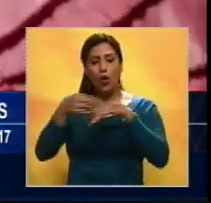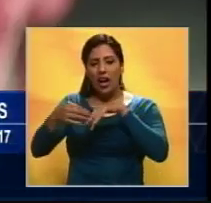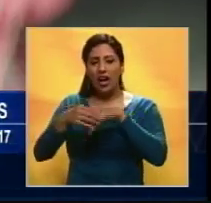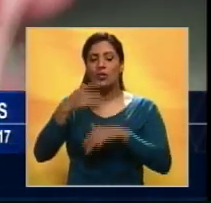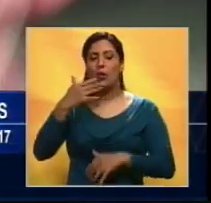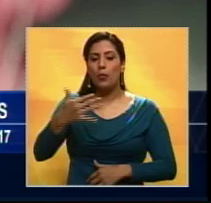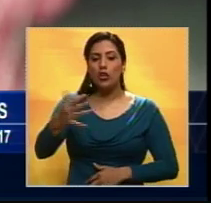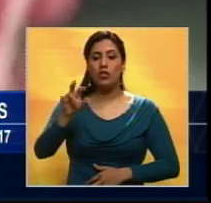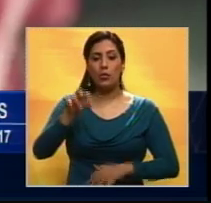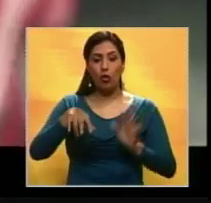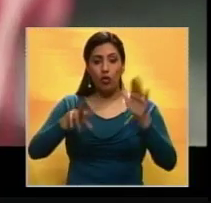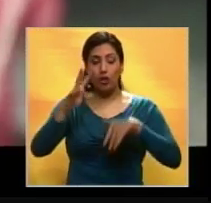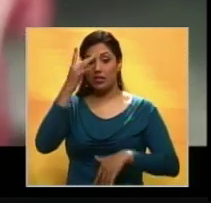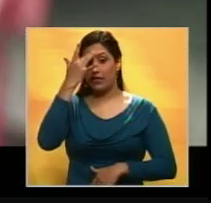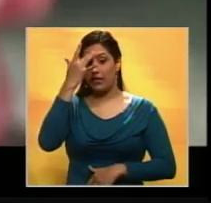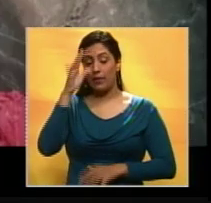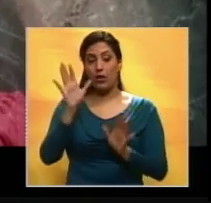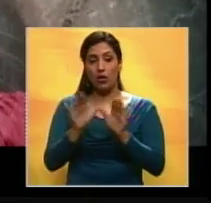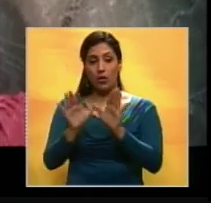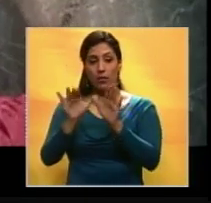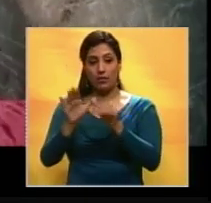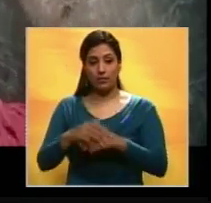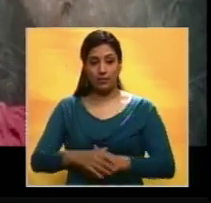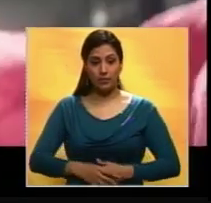lugar el próximo 12 de febrero en Los Ángeles.